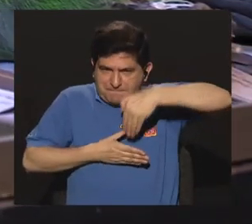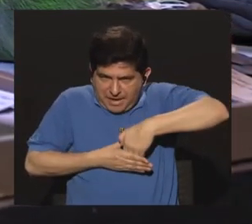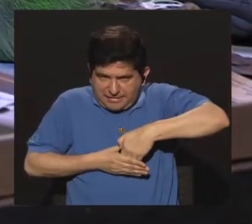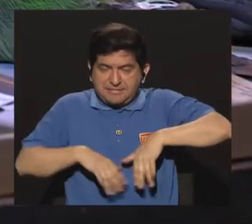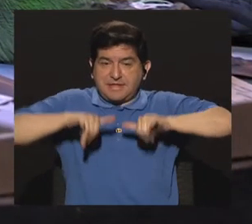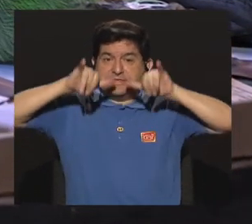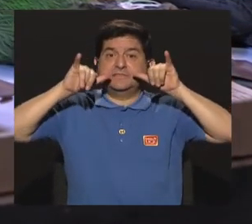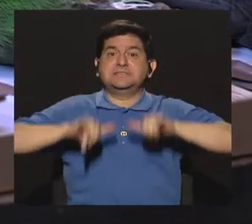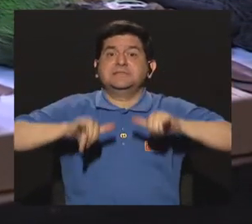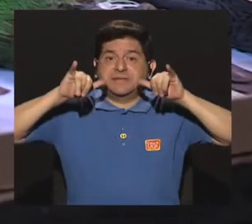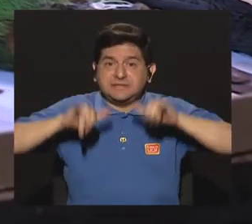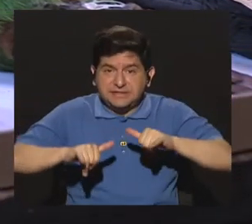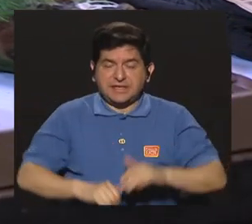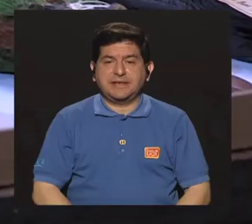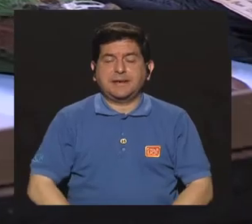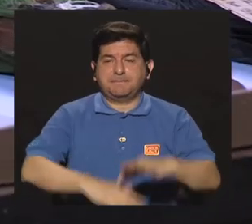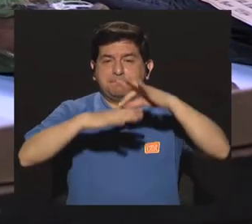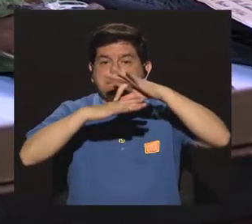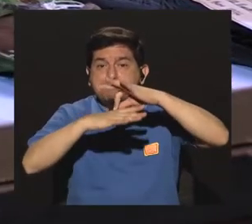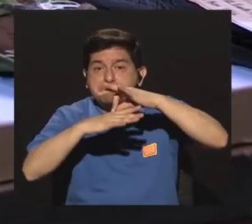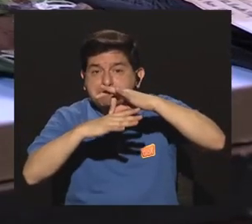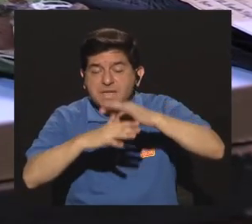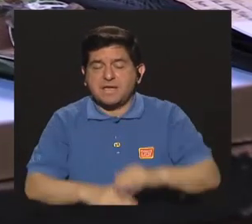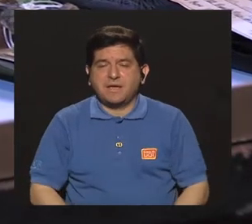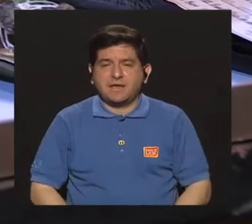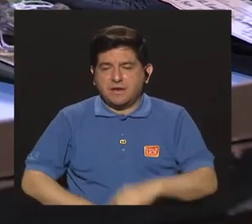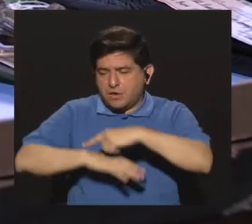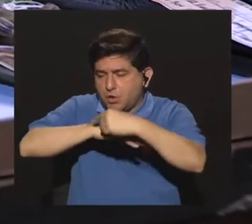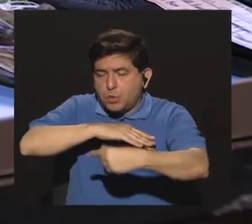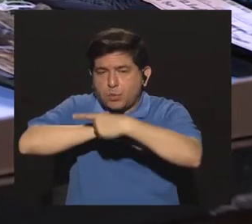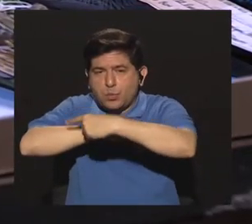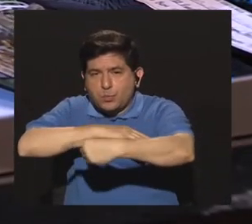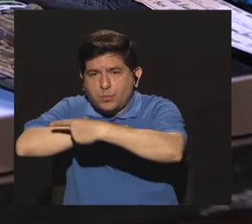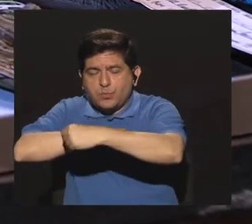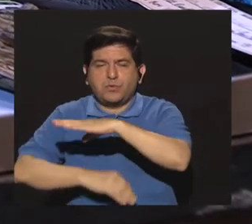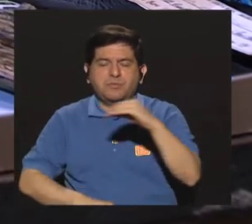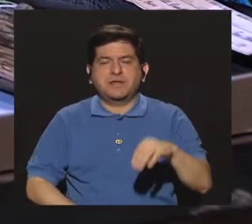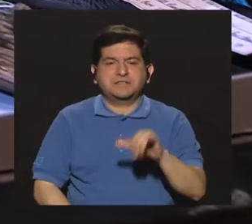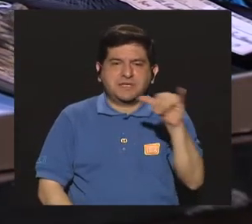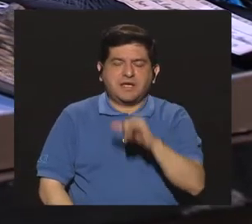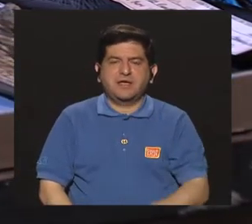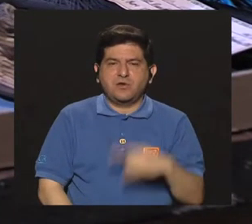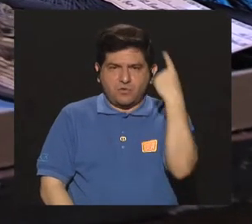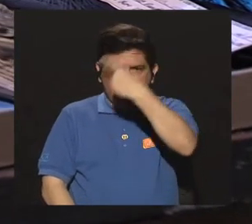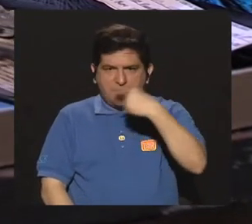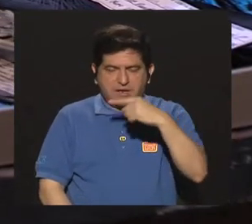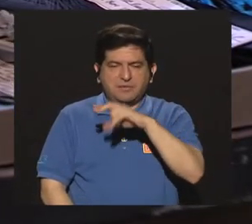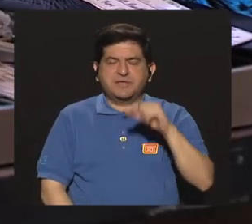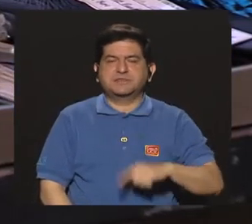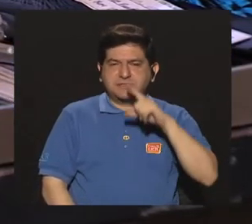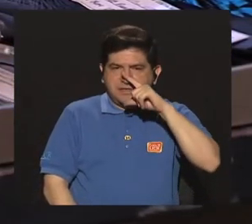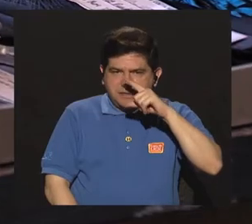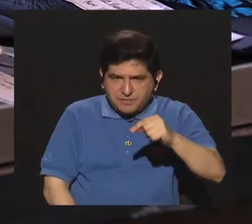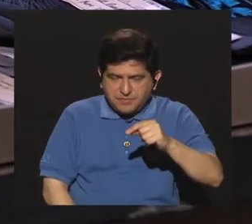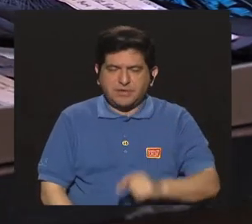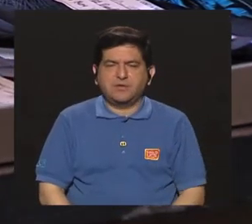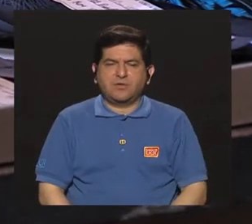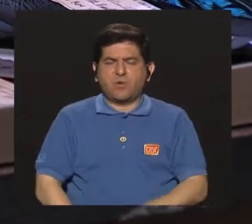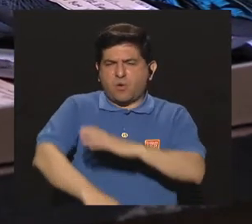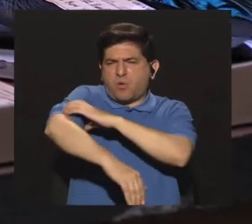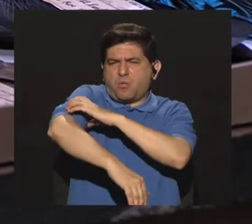lo que se preserva es en la piel nada más con las plumas más el cráneo y el pico entonces extrae todo el